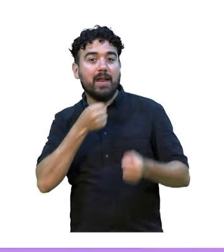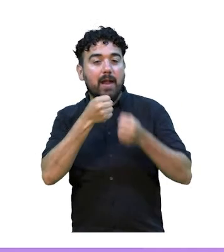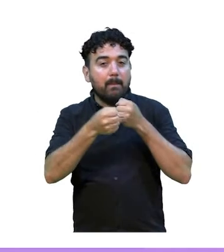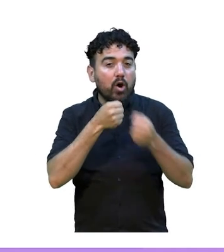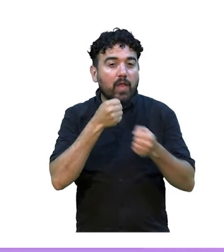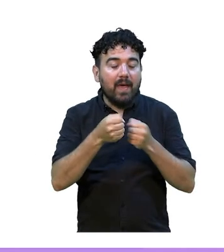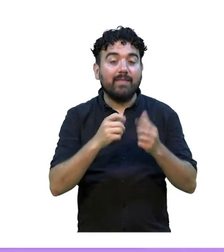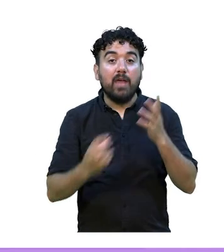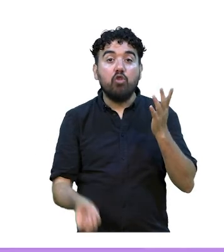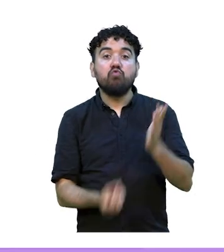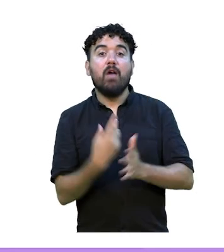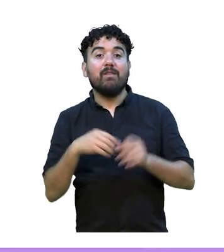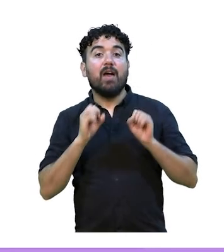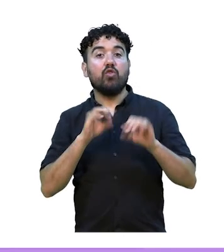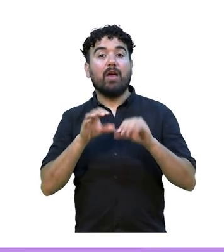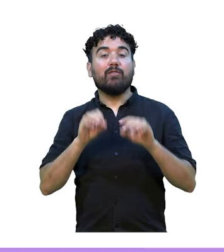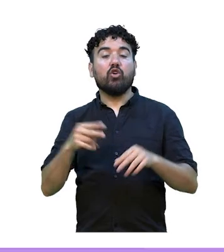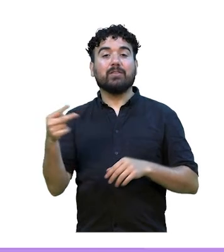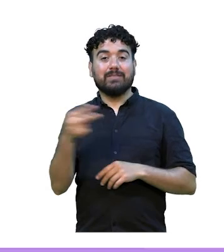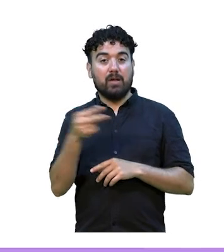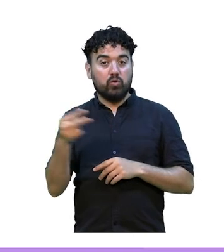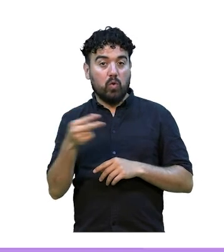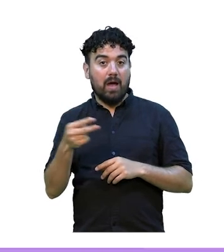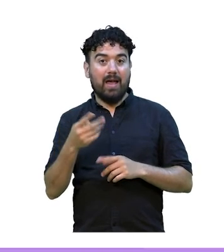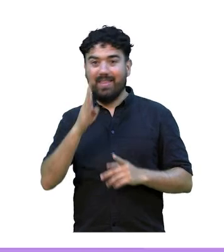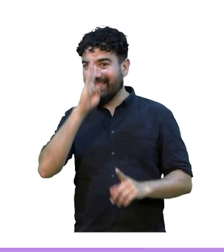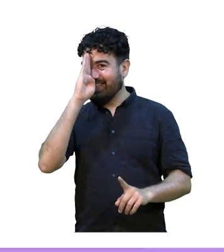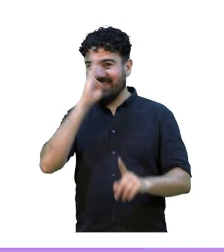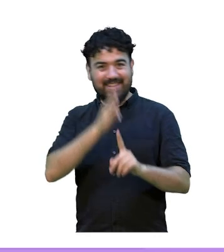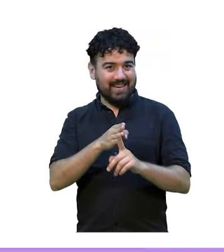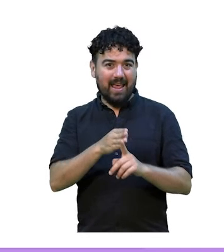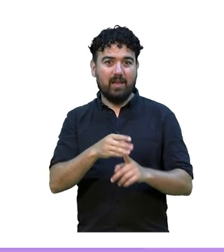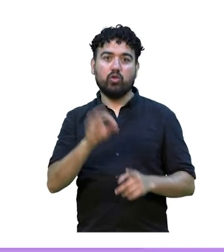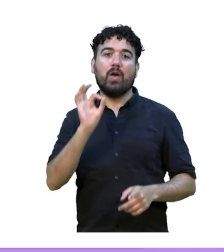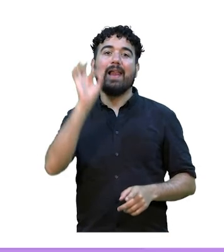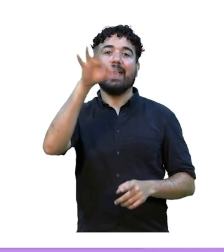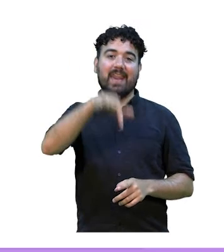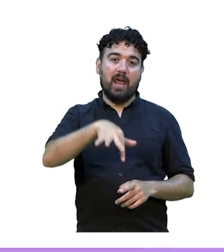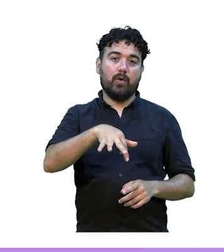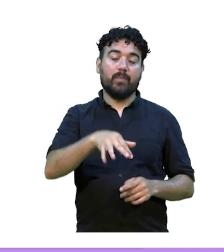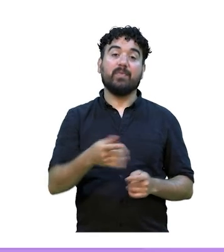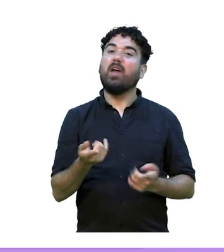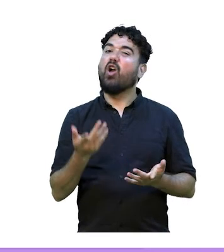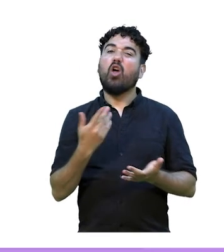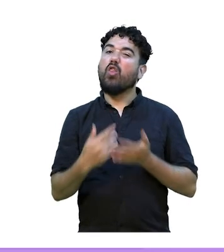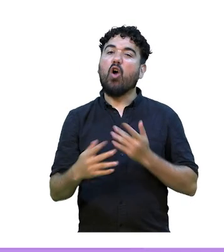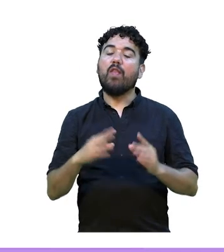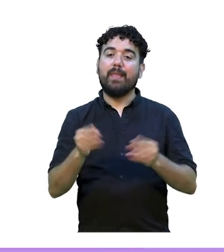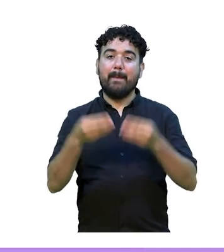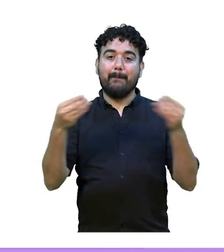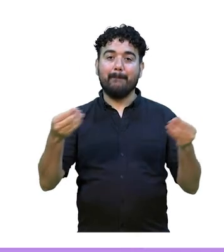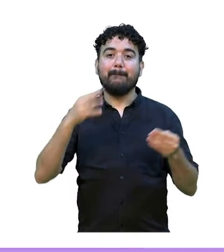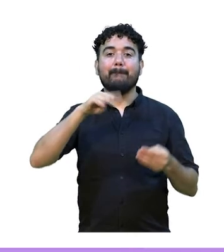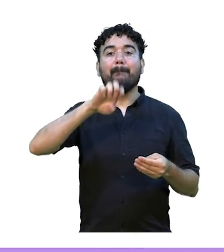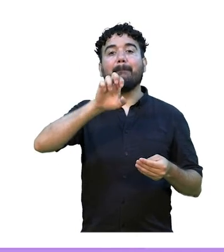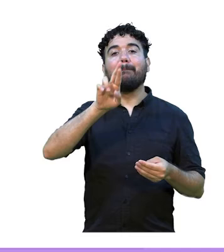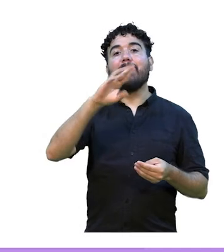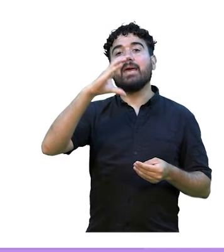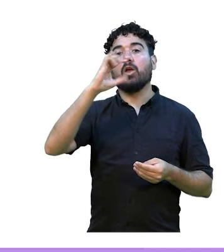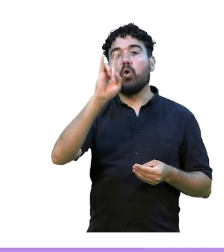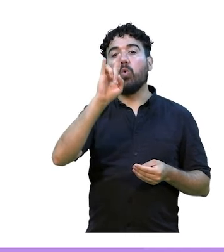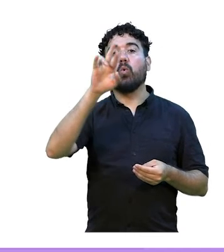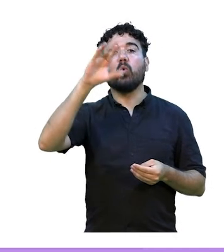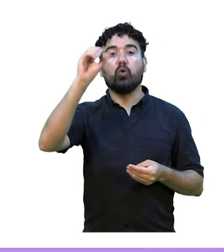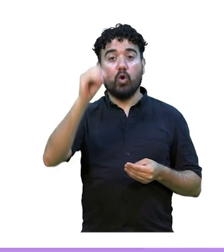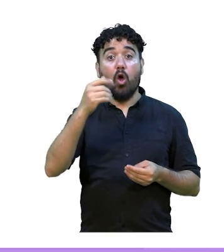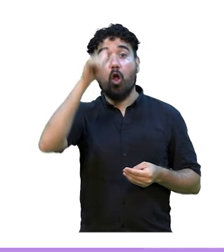montaje, realiza un reportaje que se llama Nueva Educación Sexual, directo al grano. En el Mercurio el día domingo,